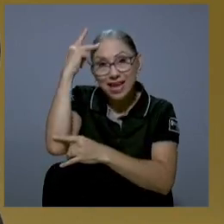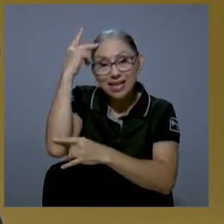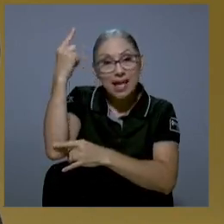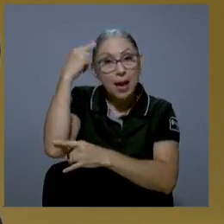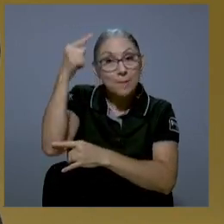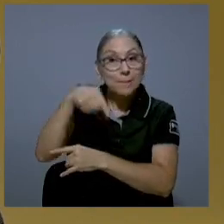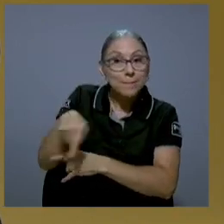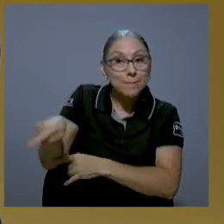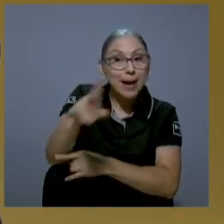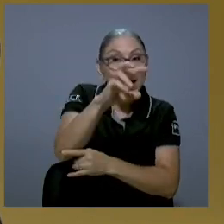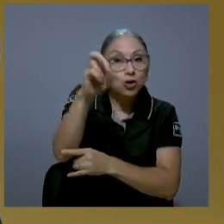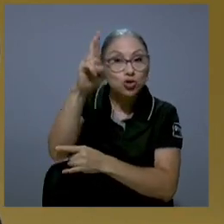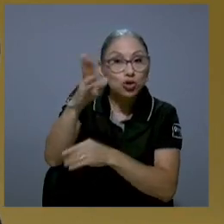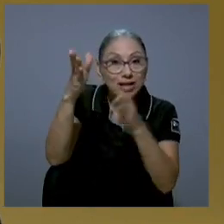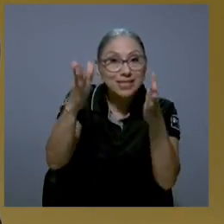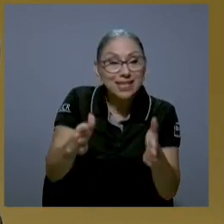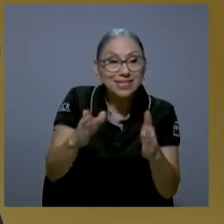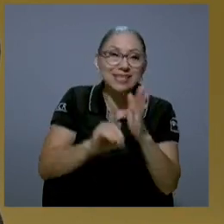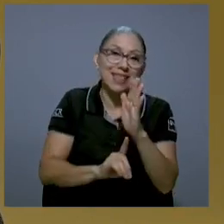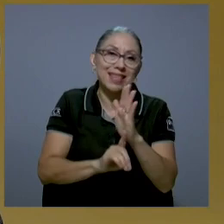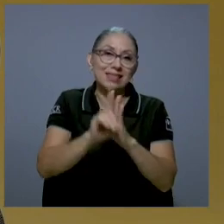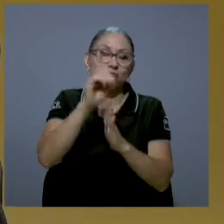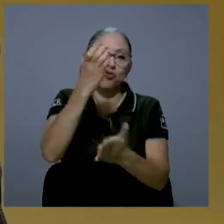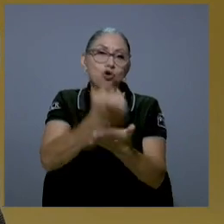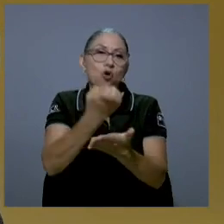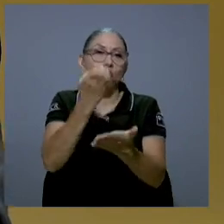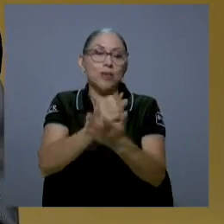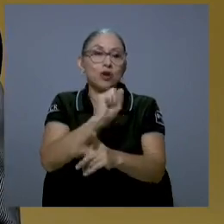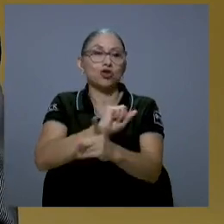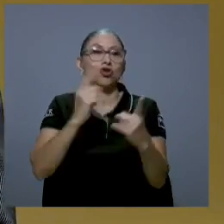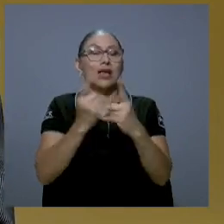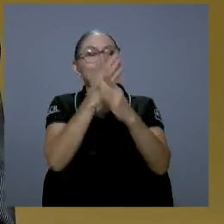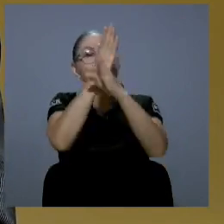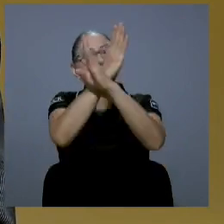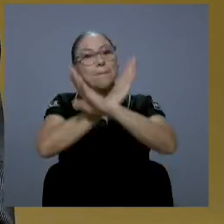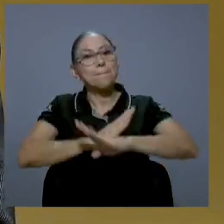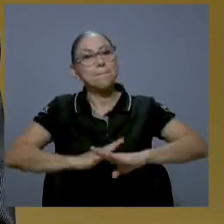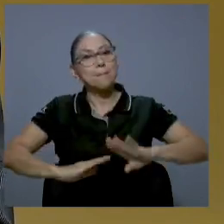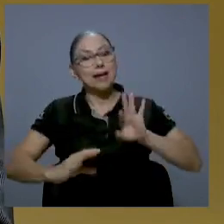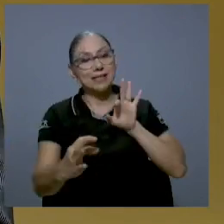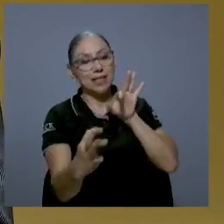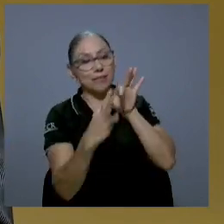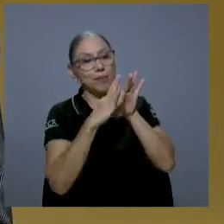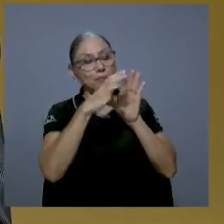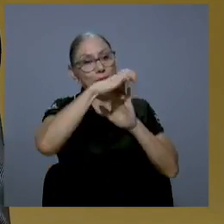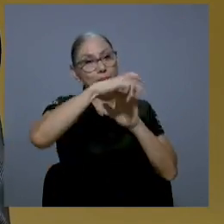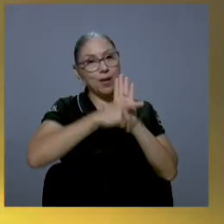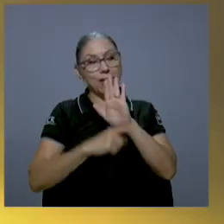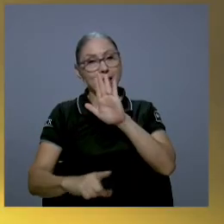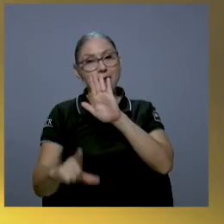tengamos un desarrollo económico y social en paz y dentro del orden de la Constitución y de la ley.